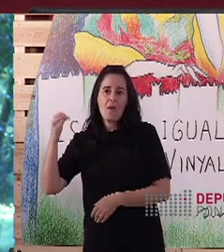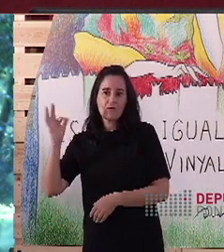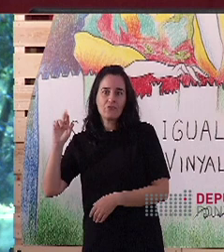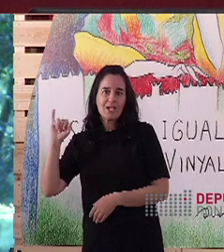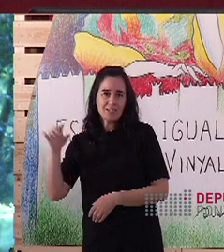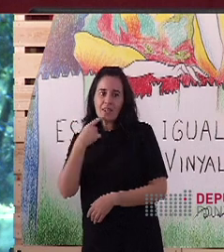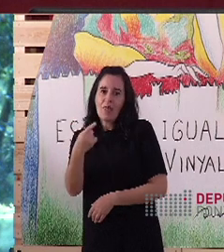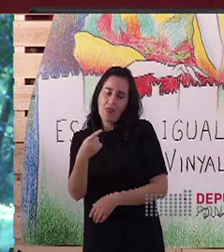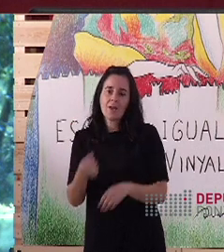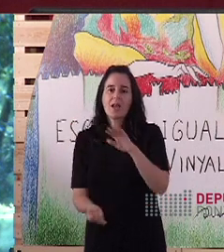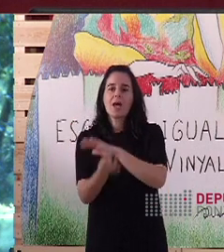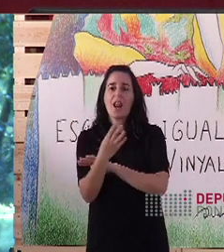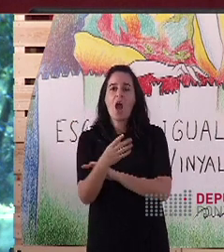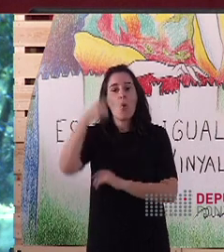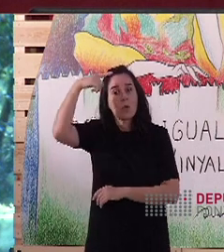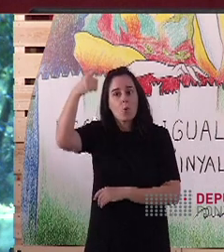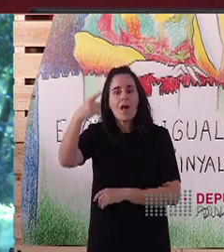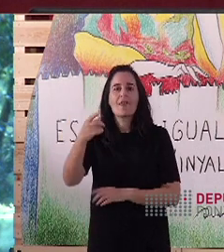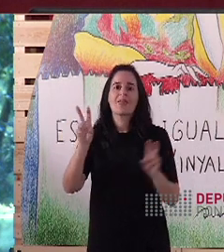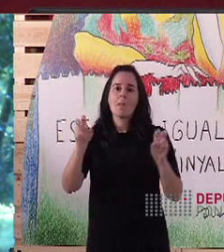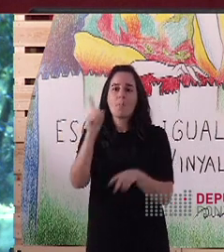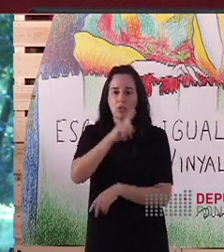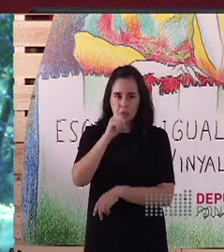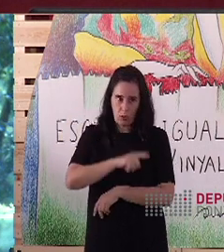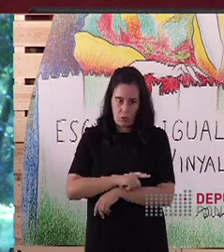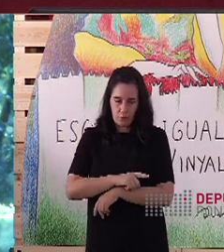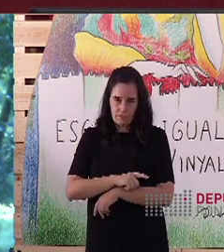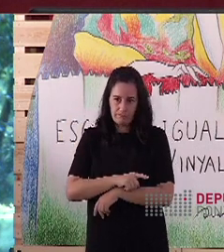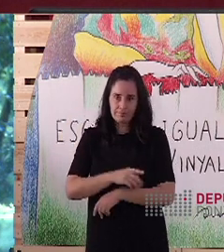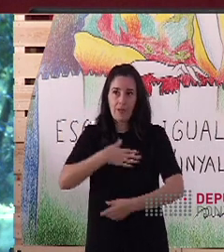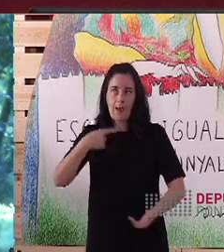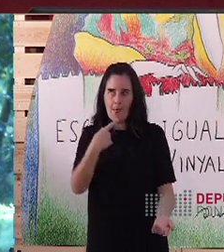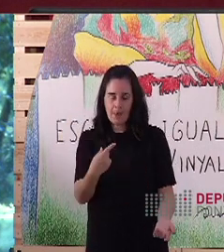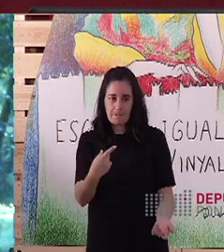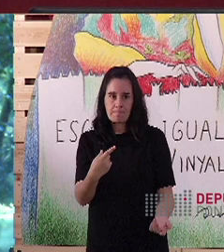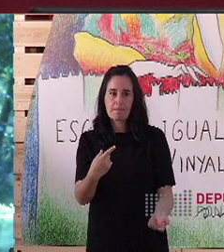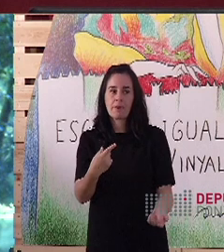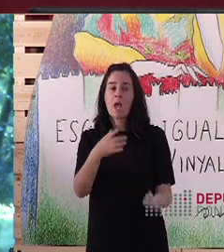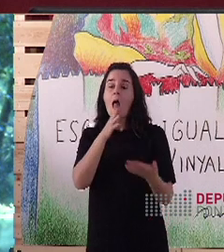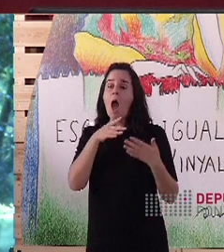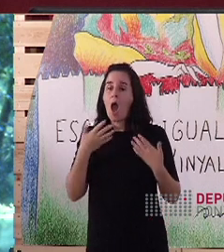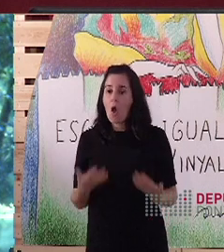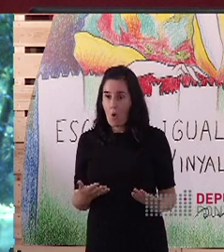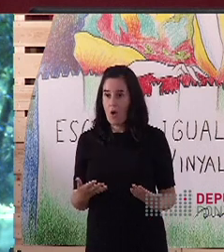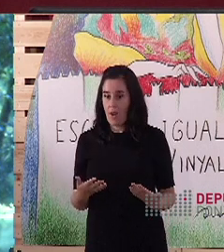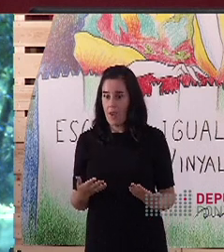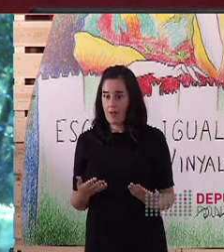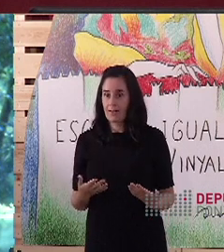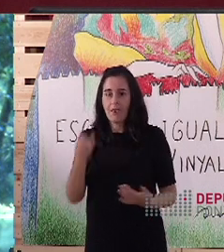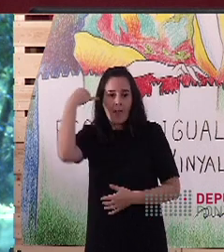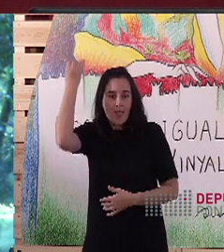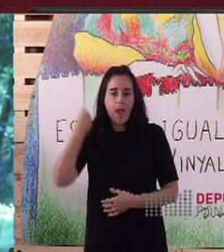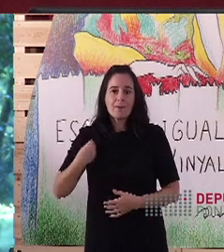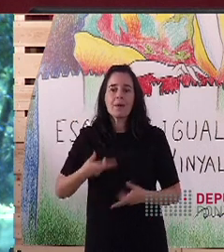de la prostitución. Esto, dicho de otra manera, significa que ahora la idea de la libertad